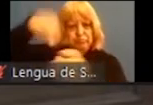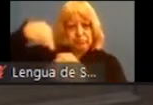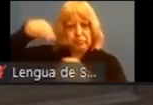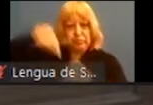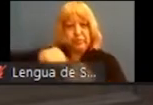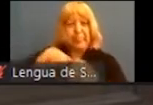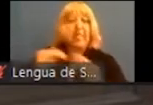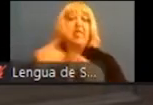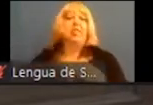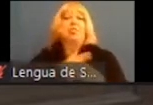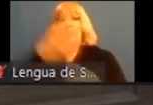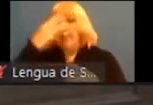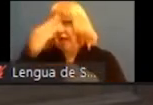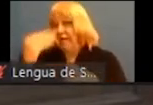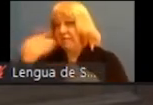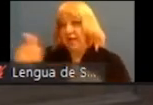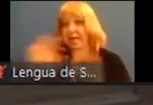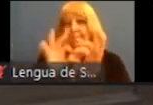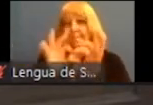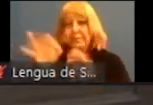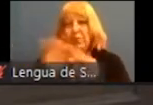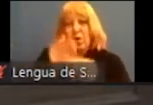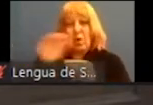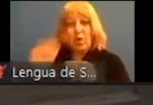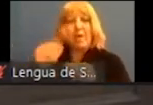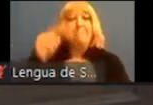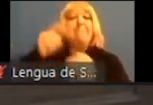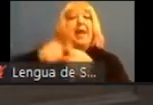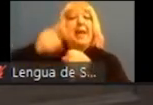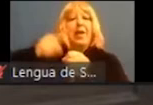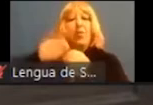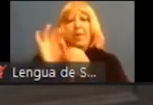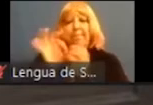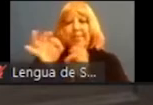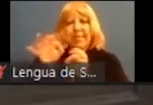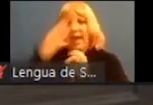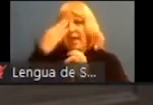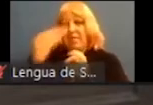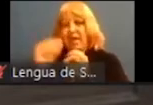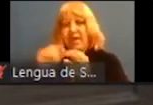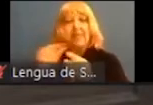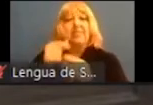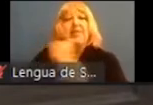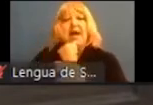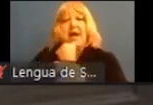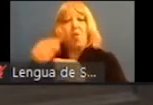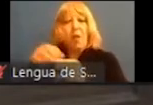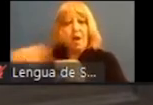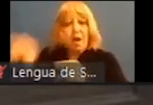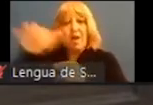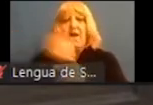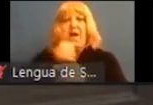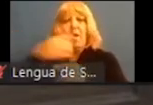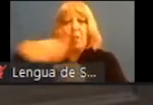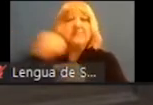de General Alvear, en la cabeza de Cuenca, es departamento más largo, pero es la cabeza de Cuenca de donde toma agua Alvear y gran parte de San